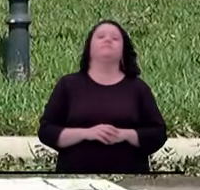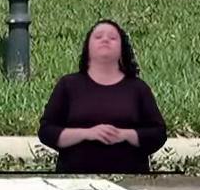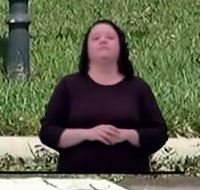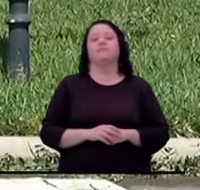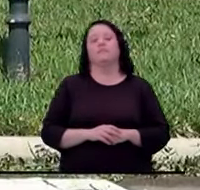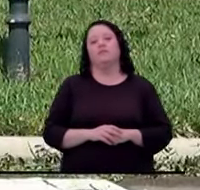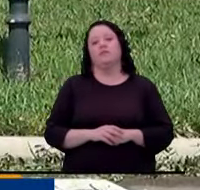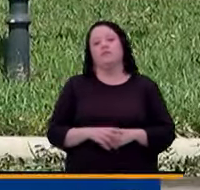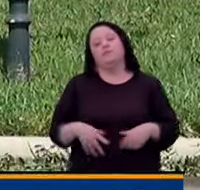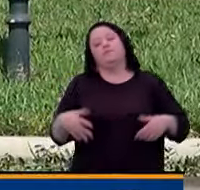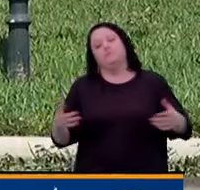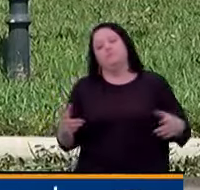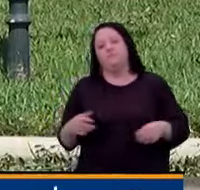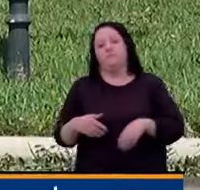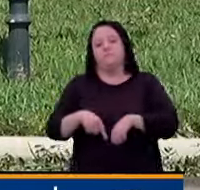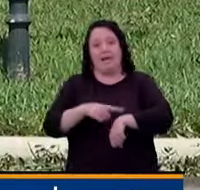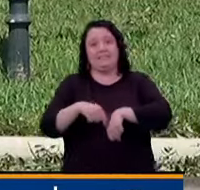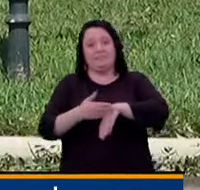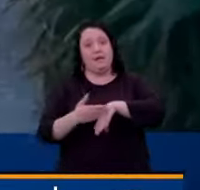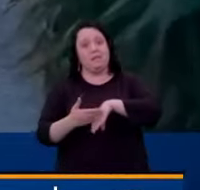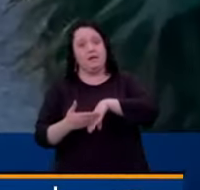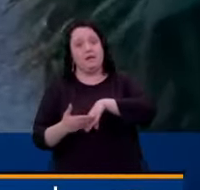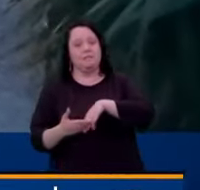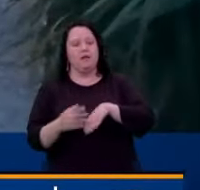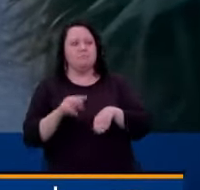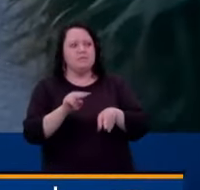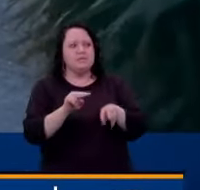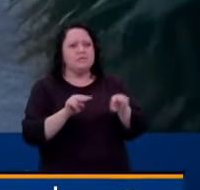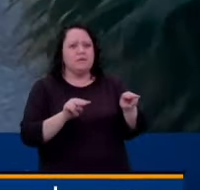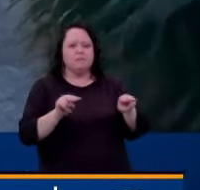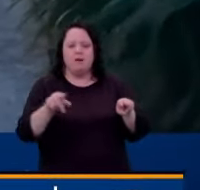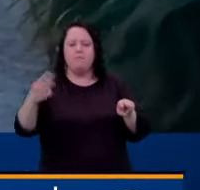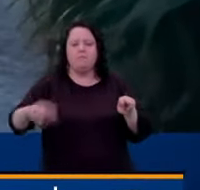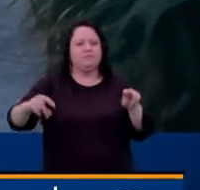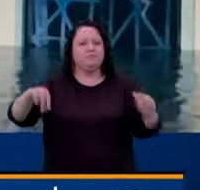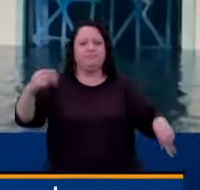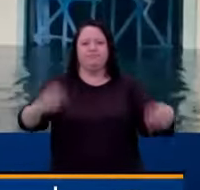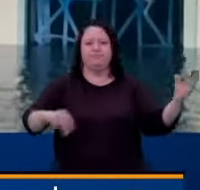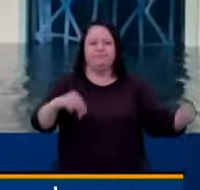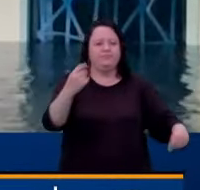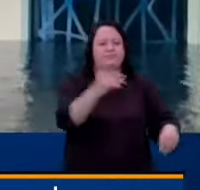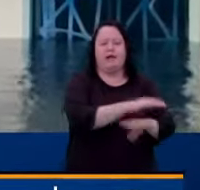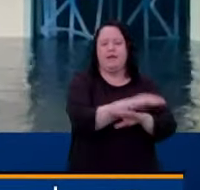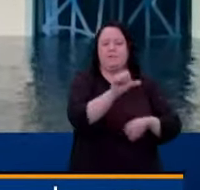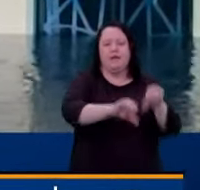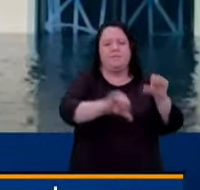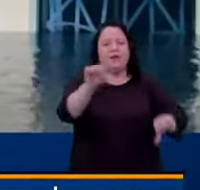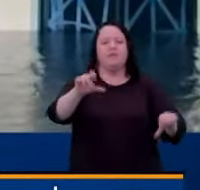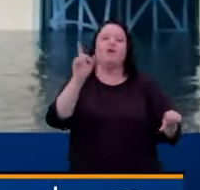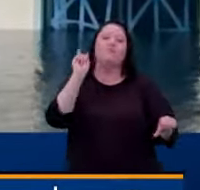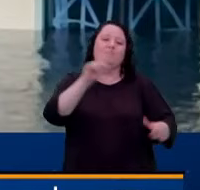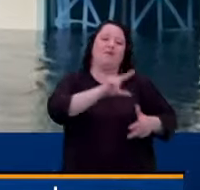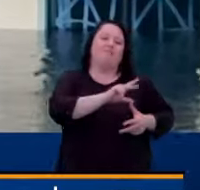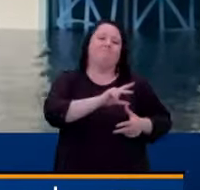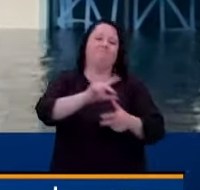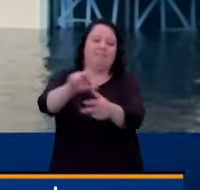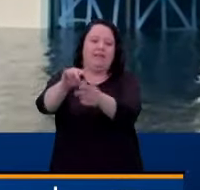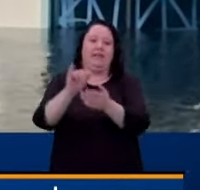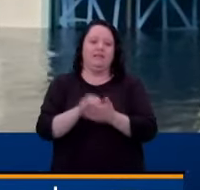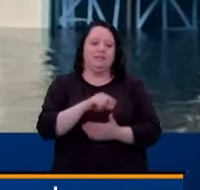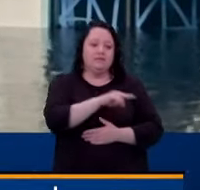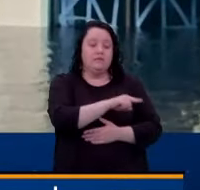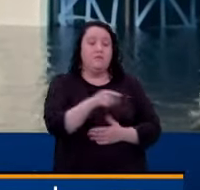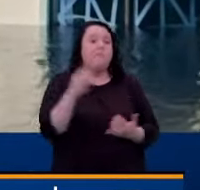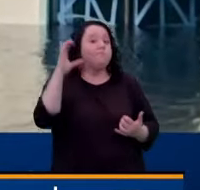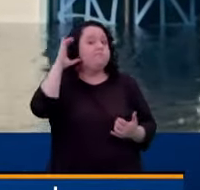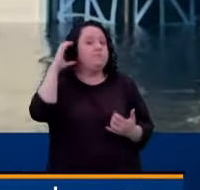a medida que pasan las horas ya se empiezan a conocer más esos destrozos que dejó el huracán Milton, que ya en este momento se